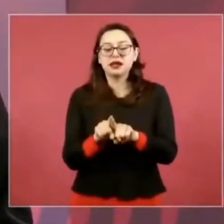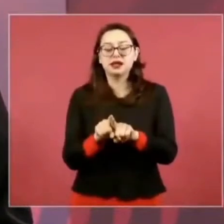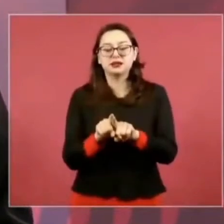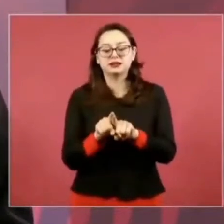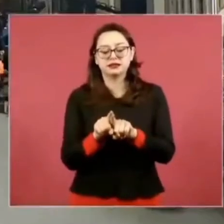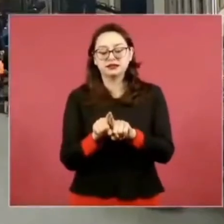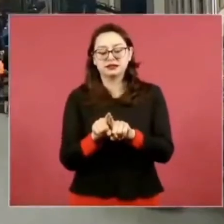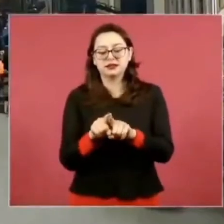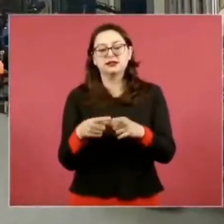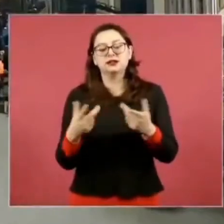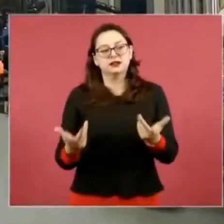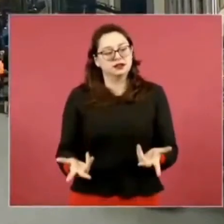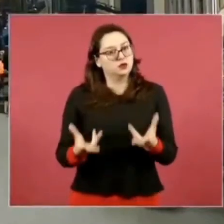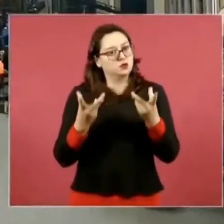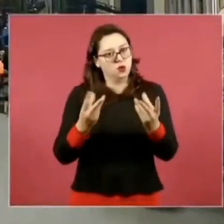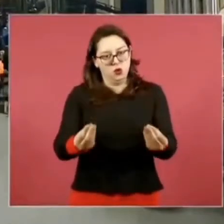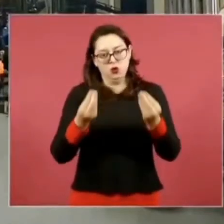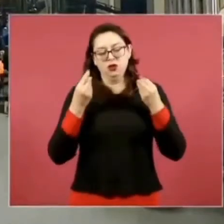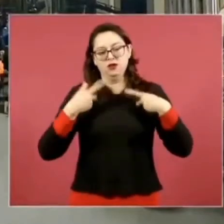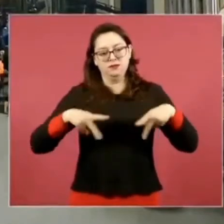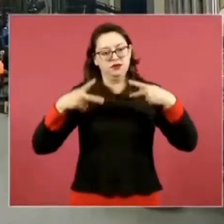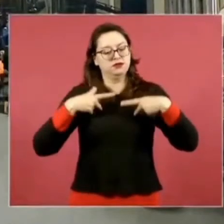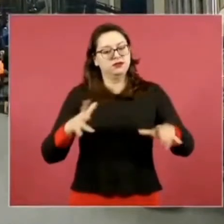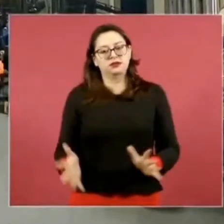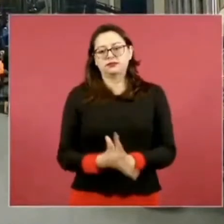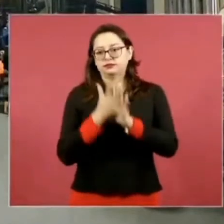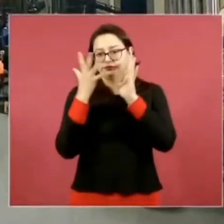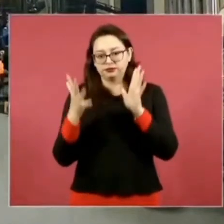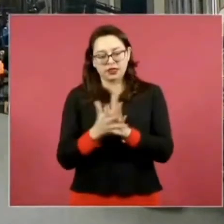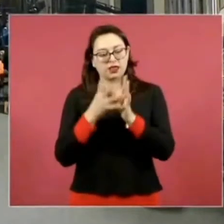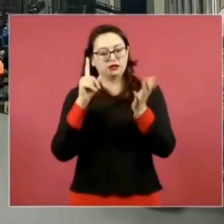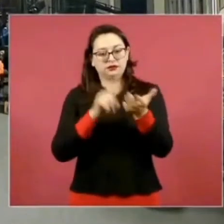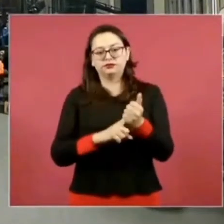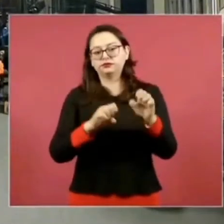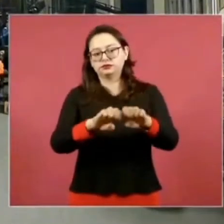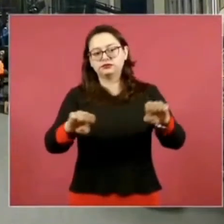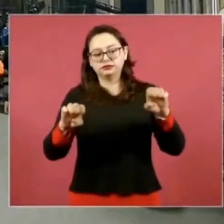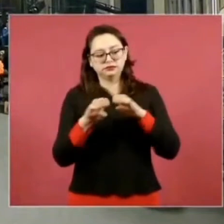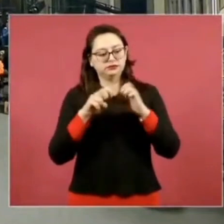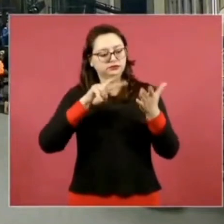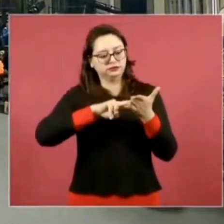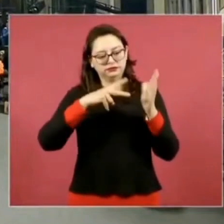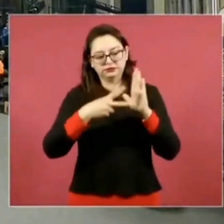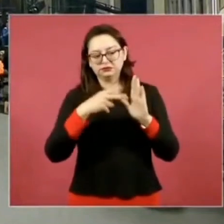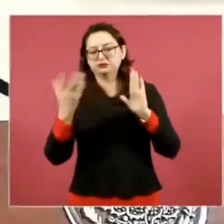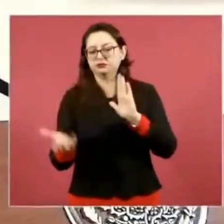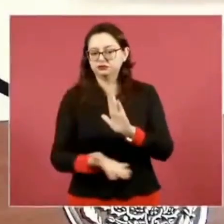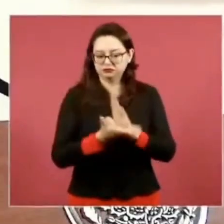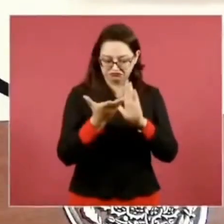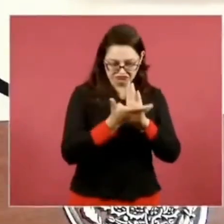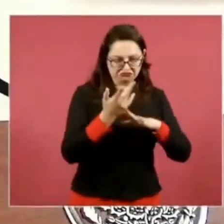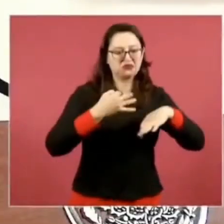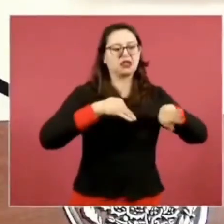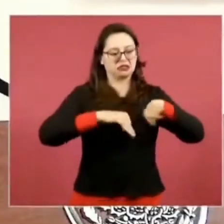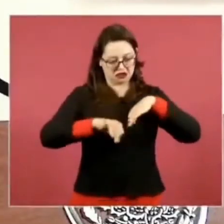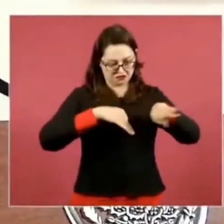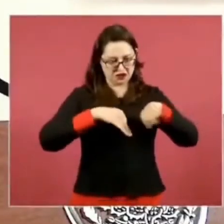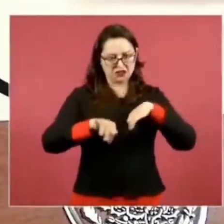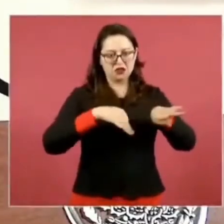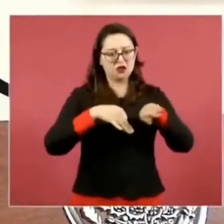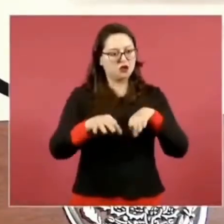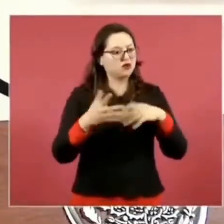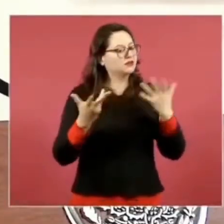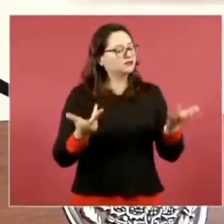con la participación de mucha gente, muchos ingenieros, a los que les agradecemos, trabajadores de la construcción,